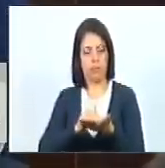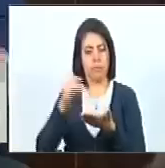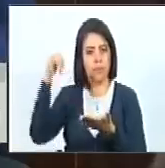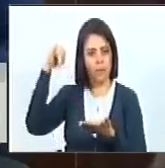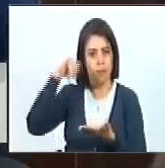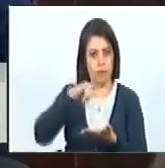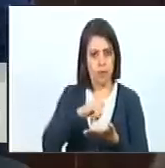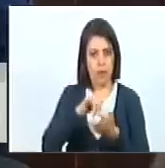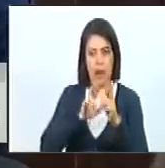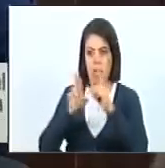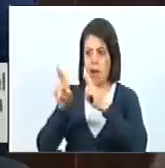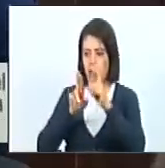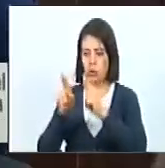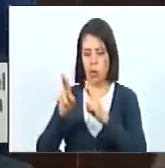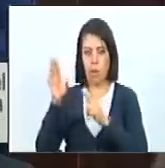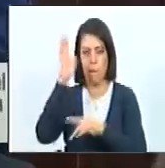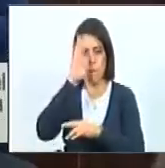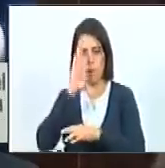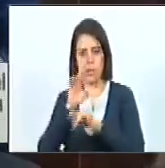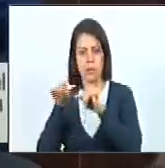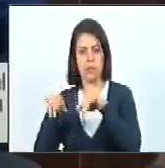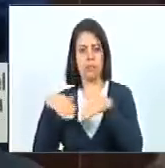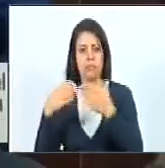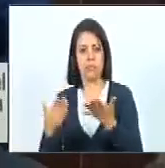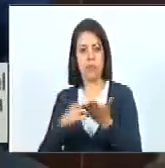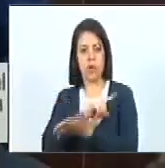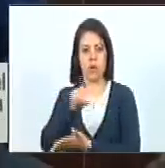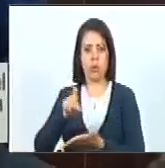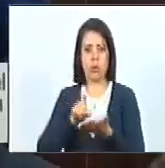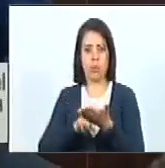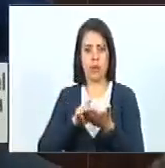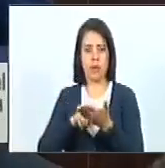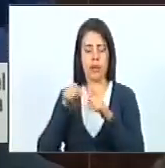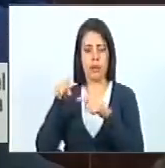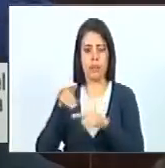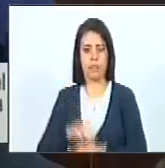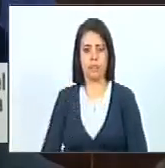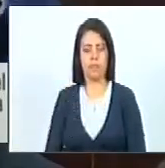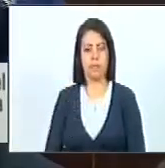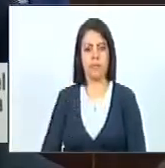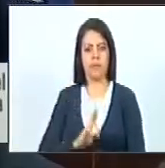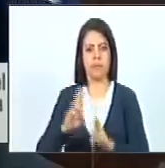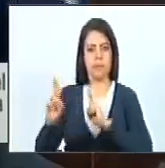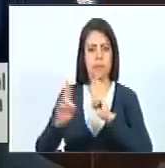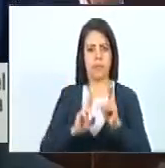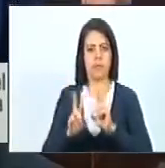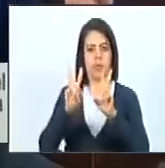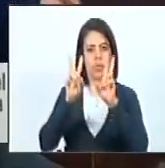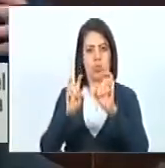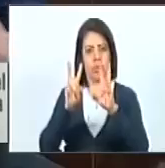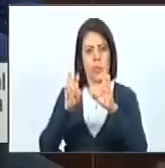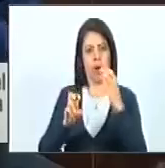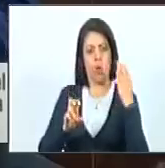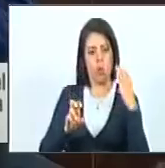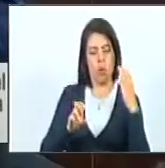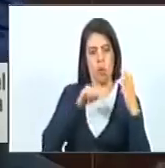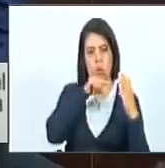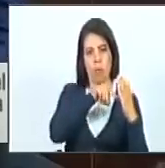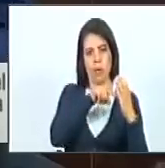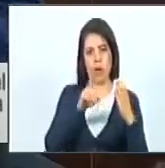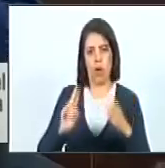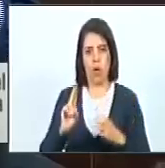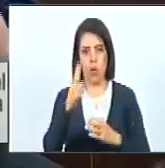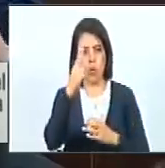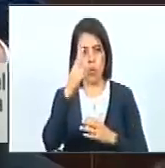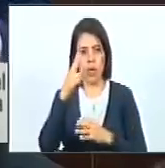a una relación con Brasil lo que viene es a complementar la relación nueva con Colombia, con